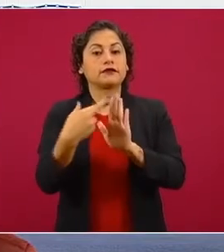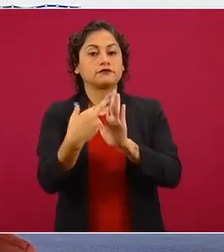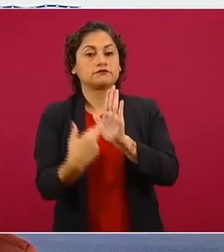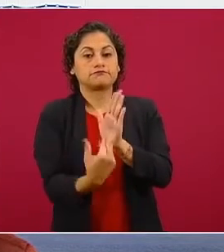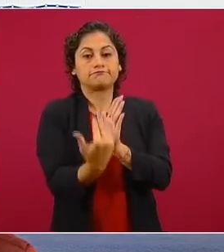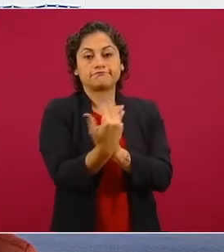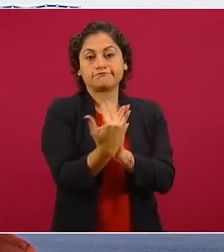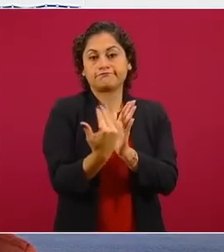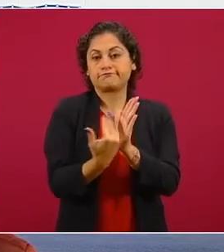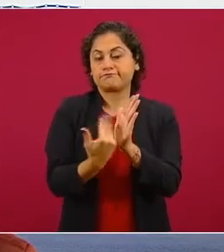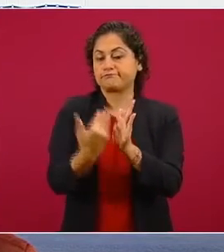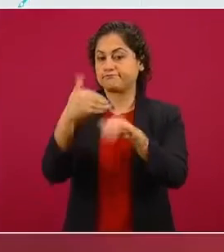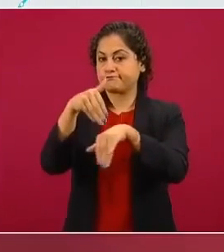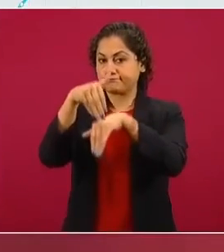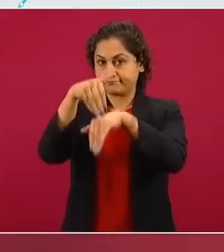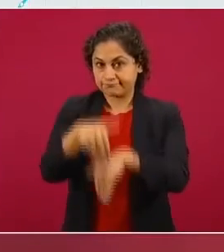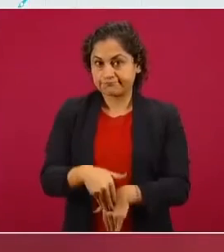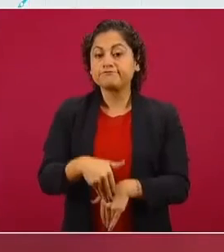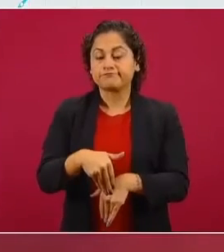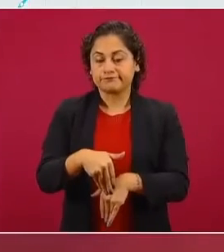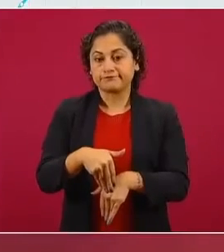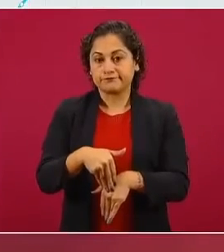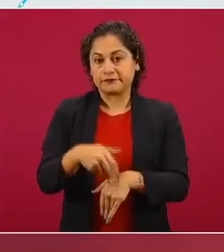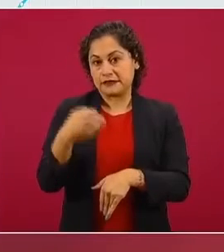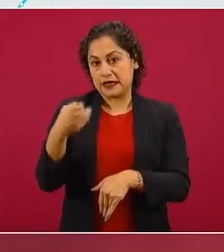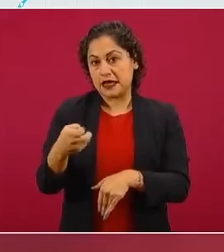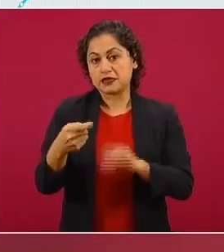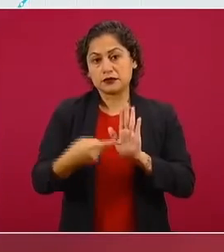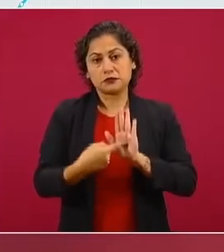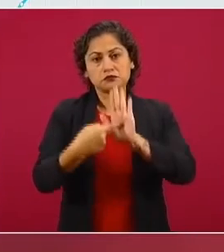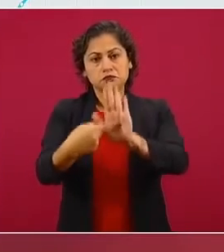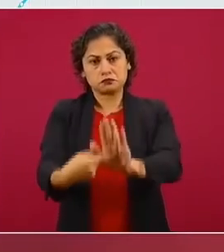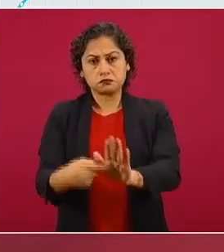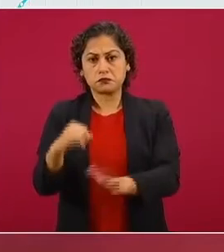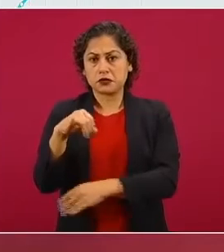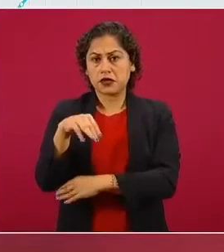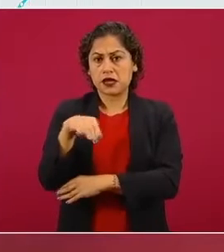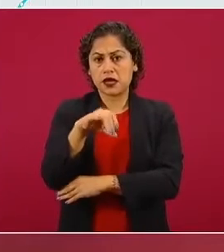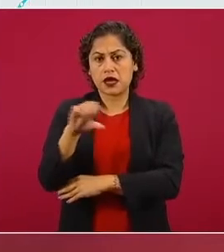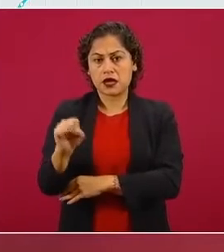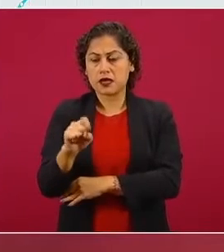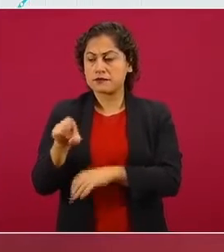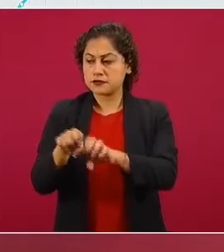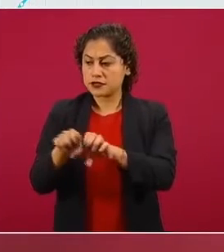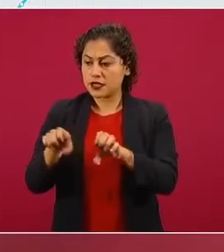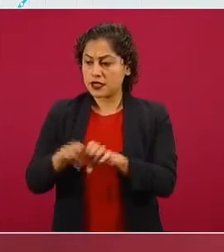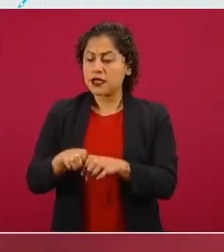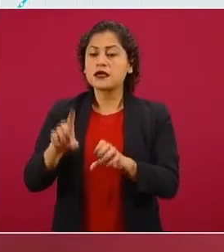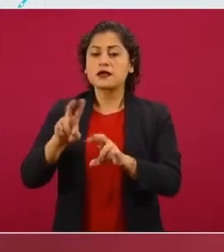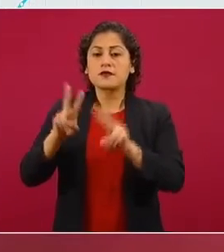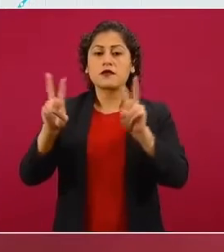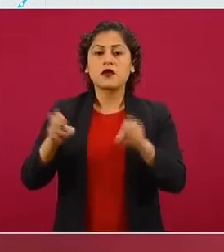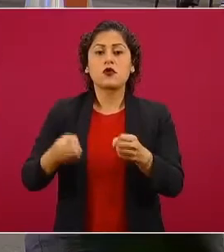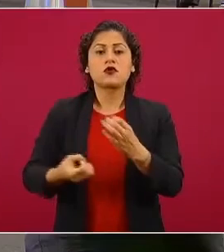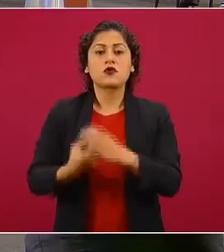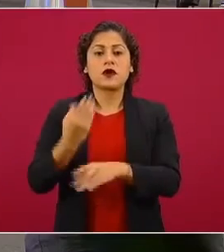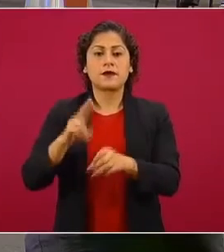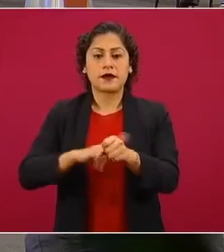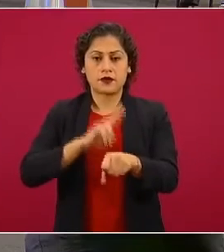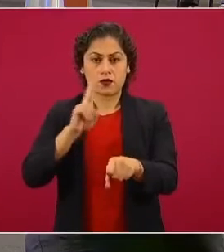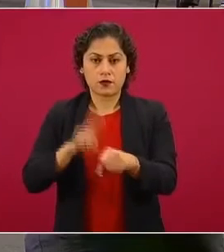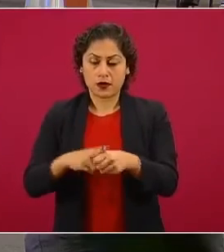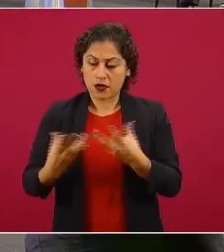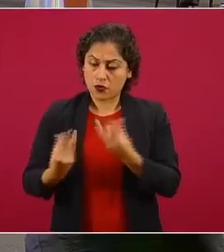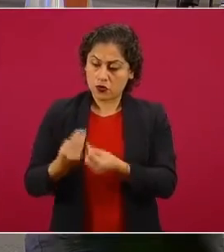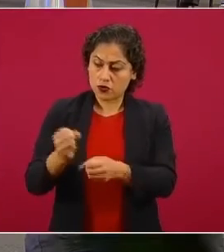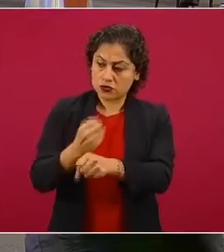lineamientos que ha puesto el Instituto Mexicano del Seguro Social y que elaboramos en el grupo de Nueva Normalidad conjuntamente con las